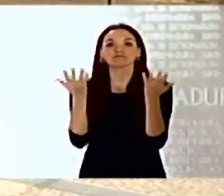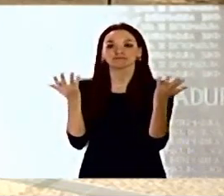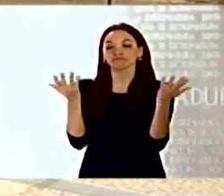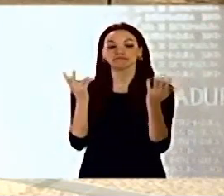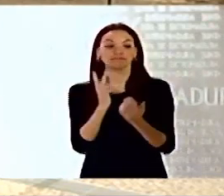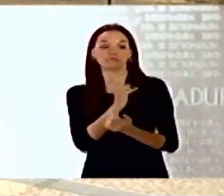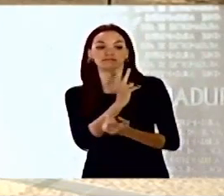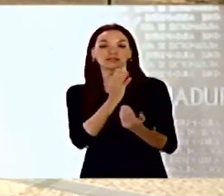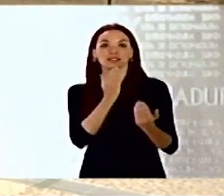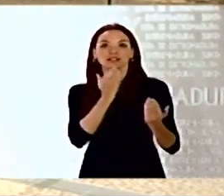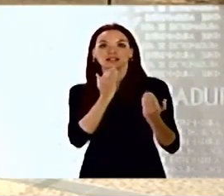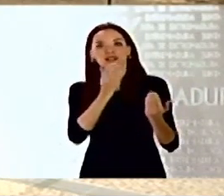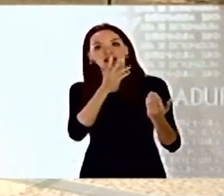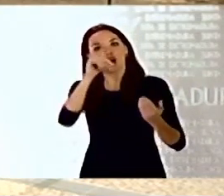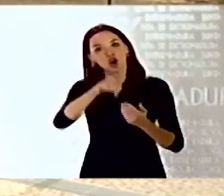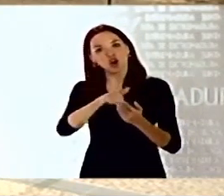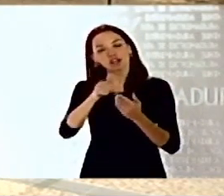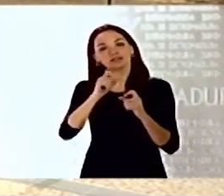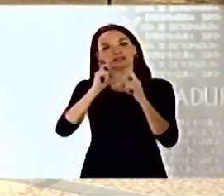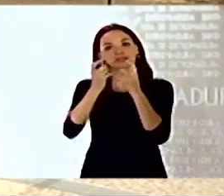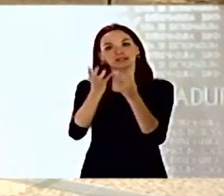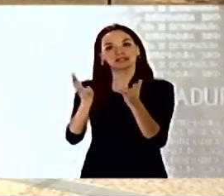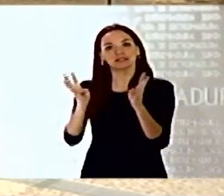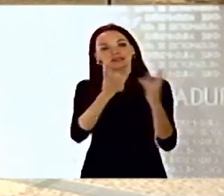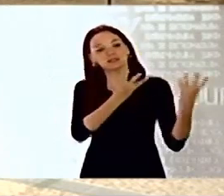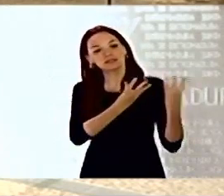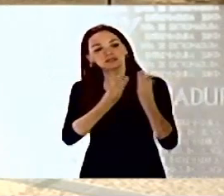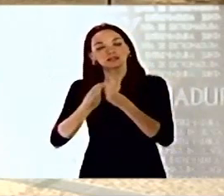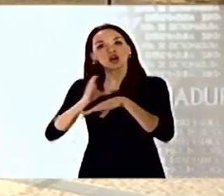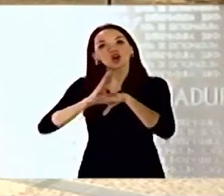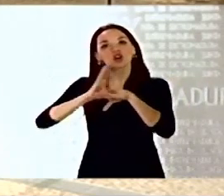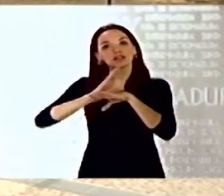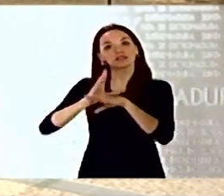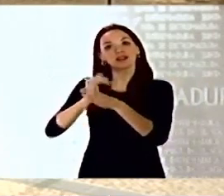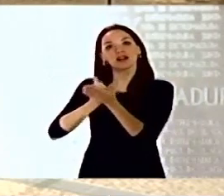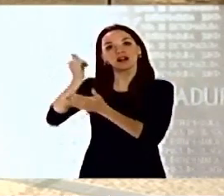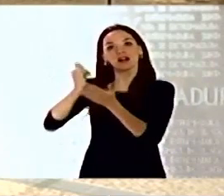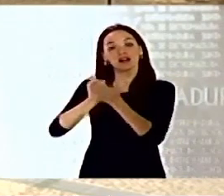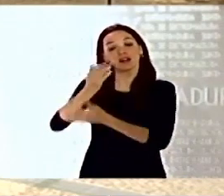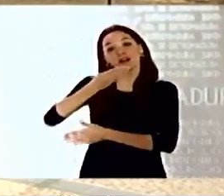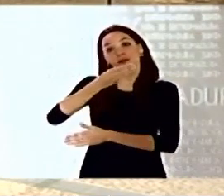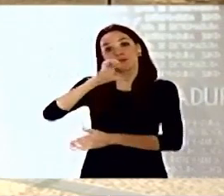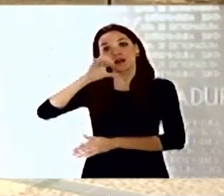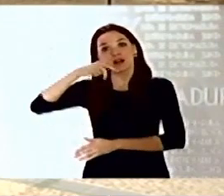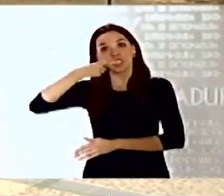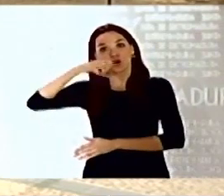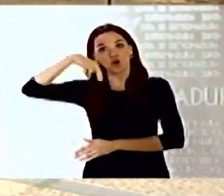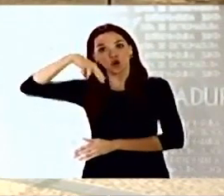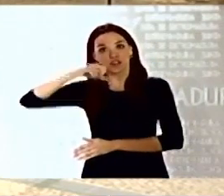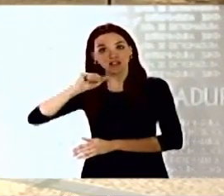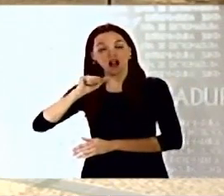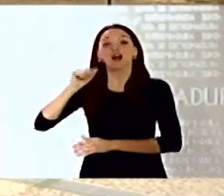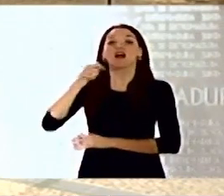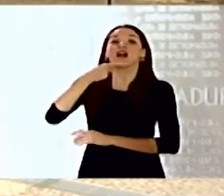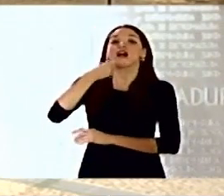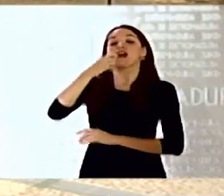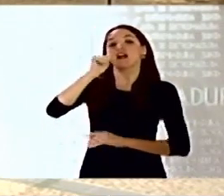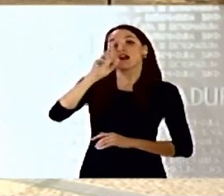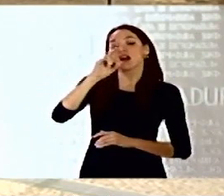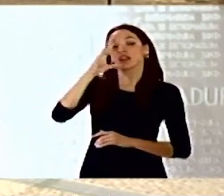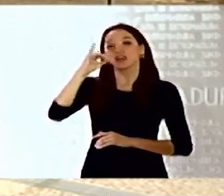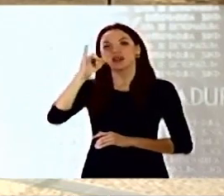agradecemos. Hoy me acompaña en esta rueda la consejera de Agricultura, Begoña García Bernal, que traemos una buena nueva con los